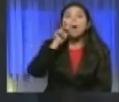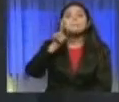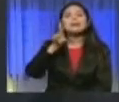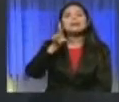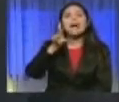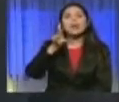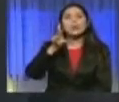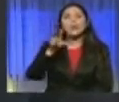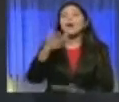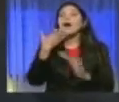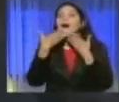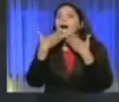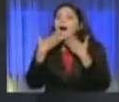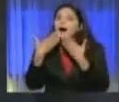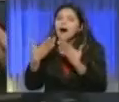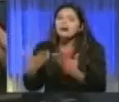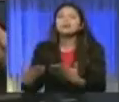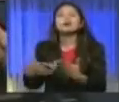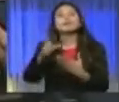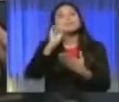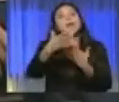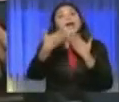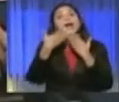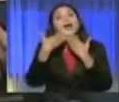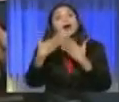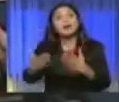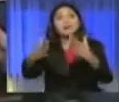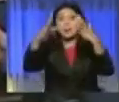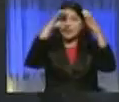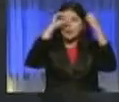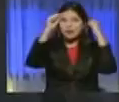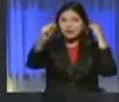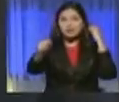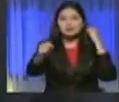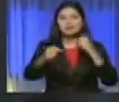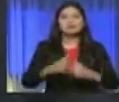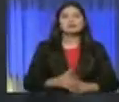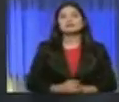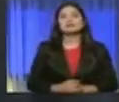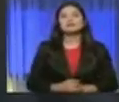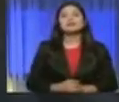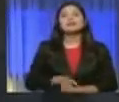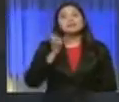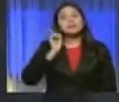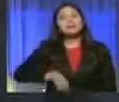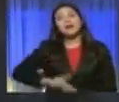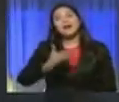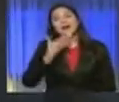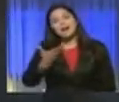Menéndez y gracias al embajador Iván Serva y a gracias